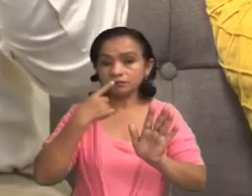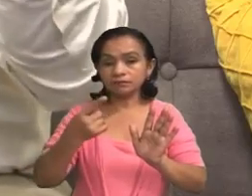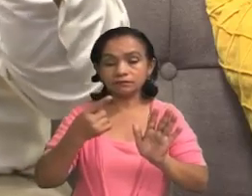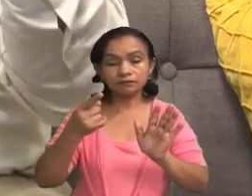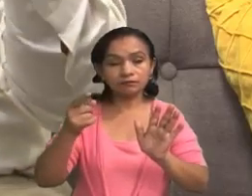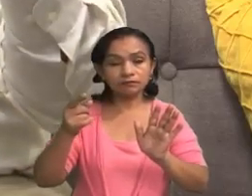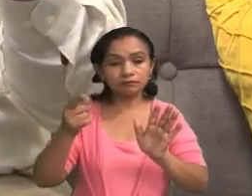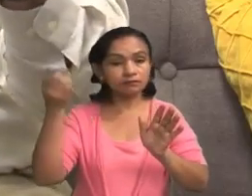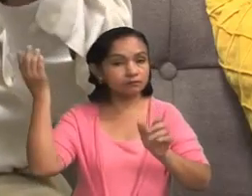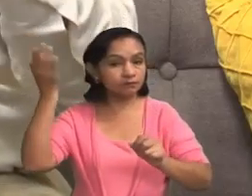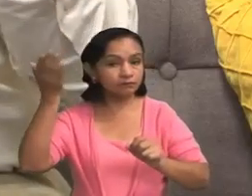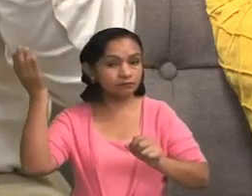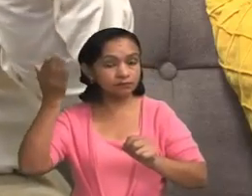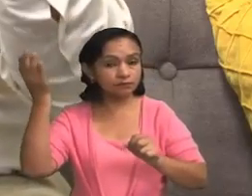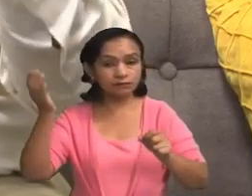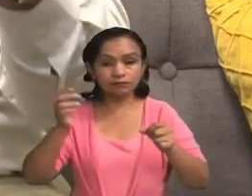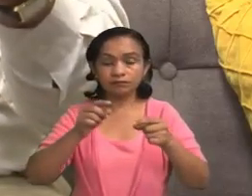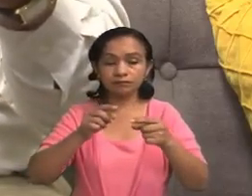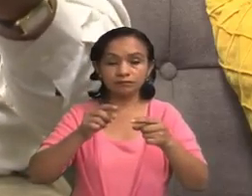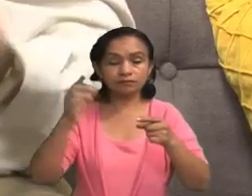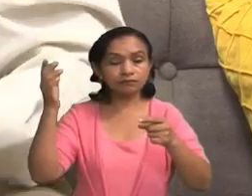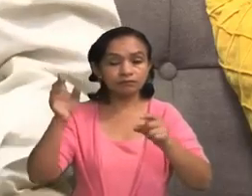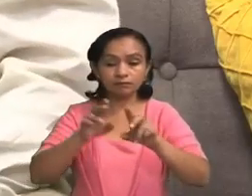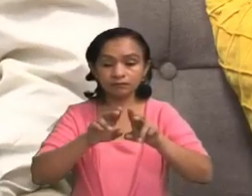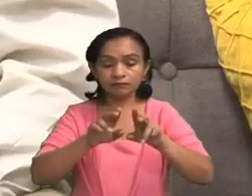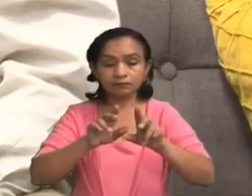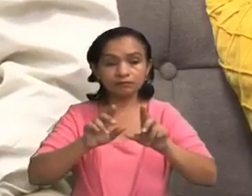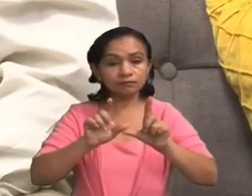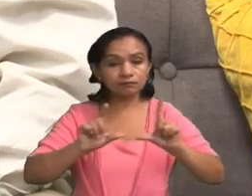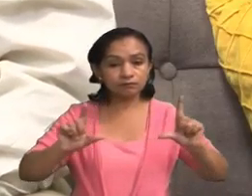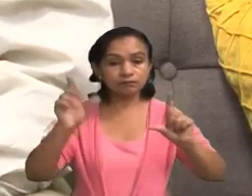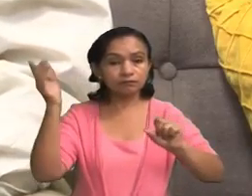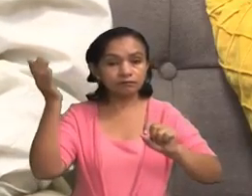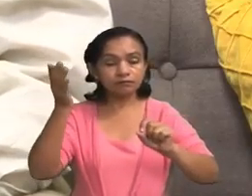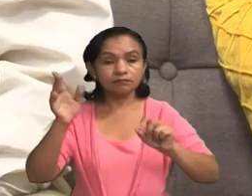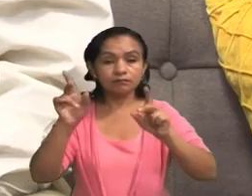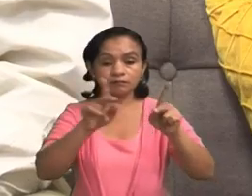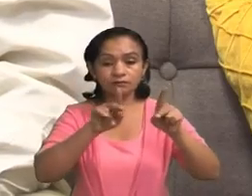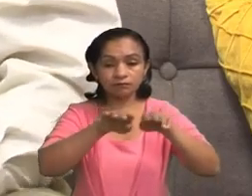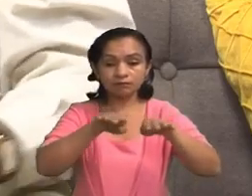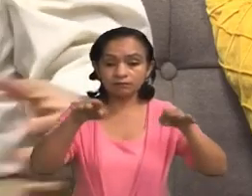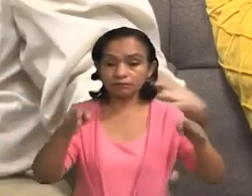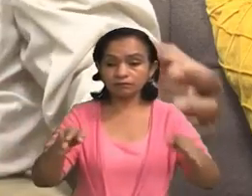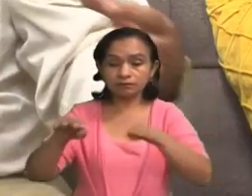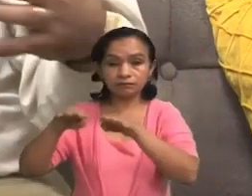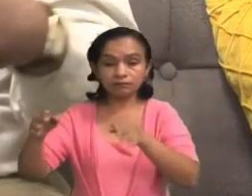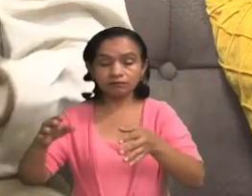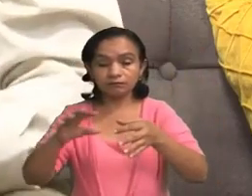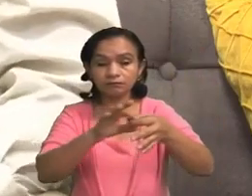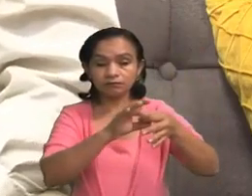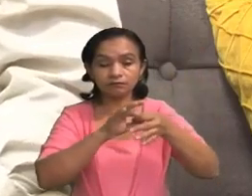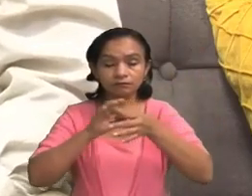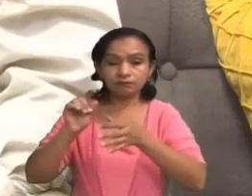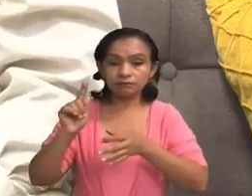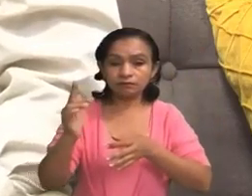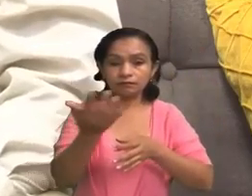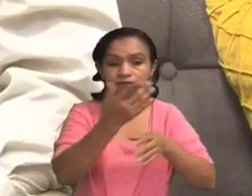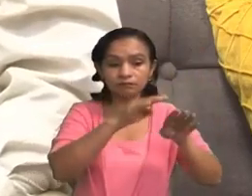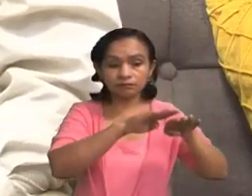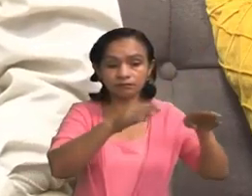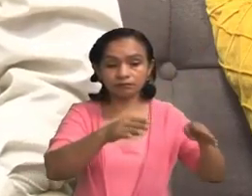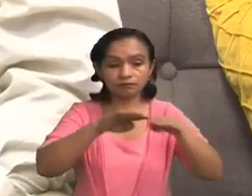nivel de las conferencias, tanto a nivel de los paneles y con las exposiciones de las mesas. Ahí nos juntamos todas las mesas en 4